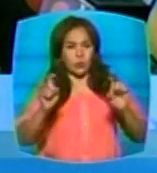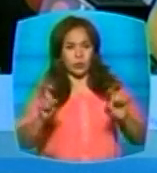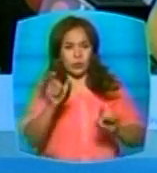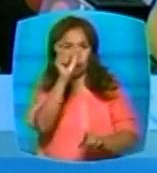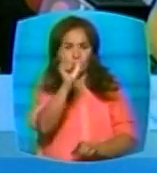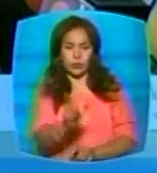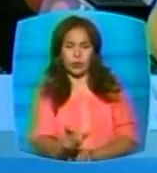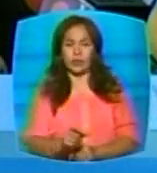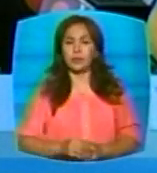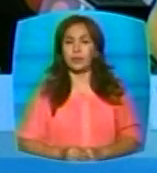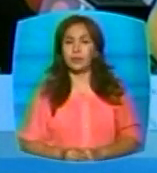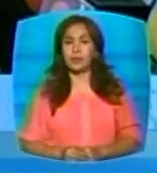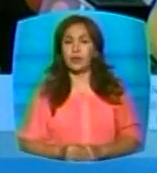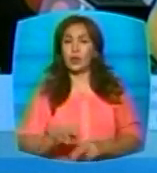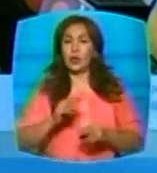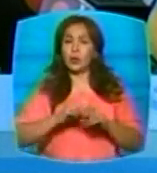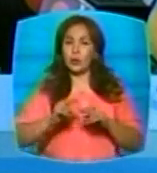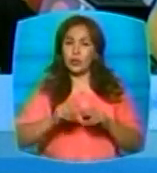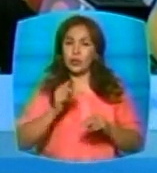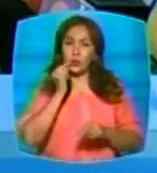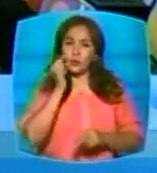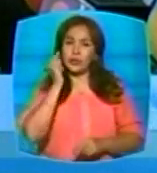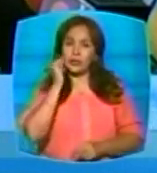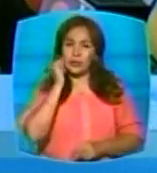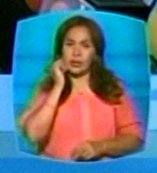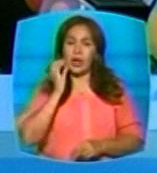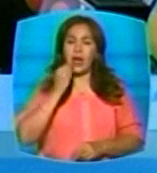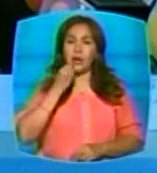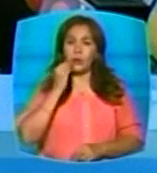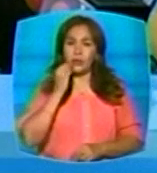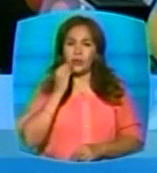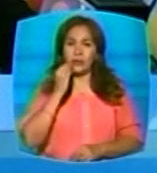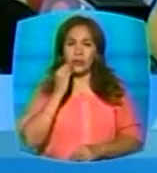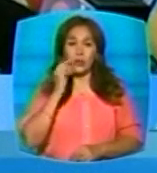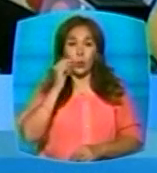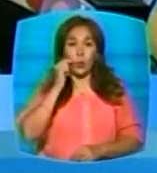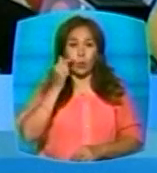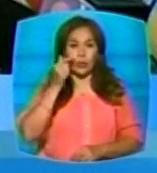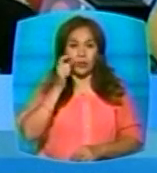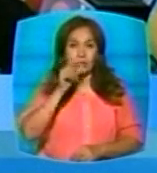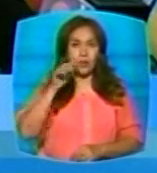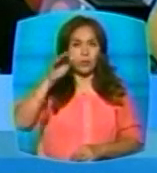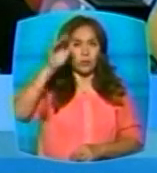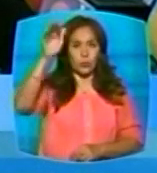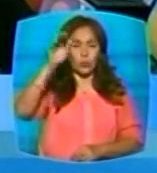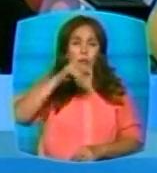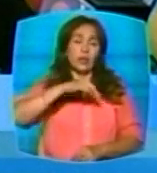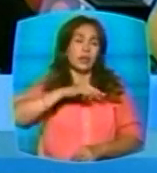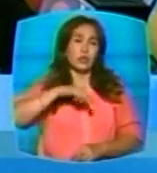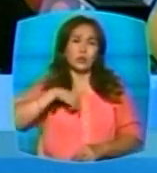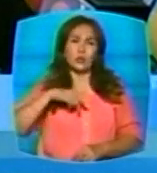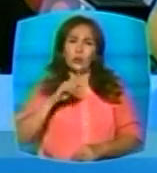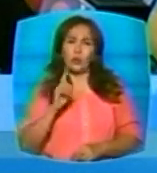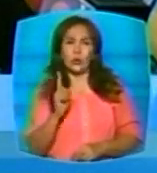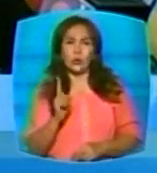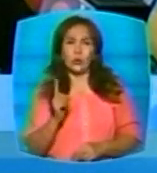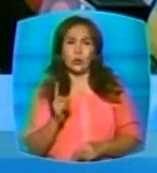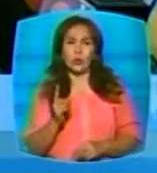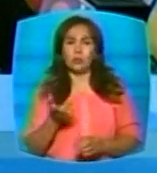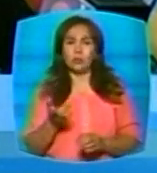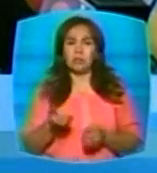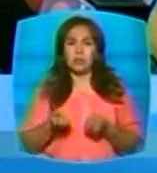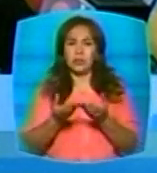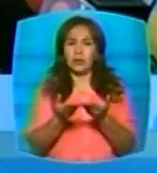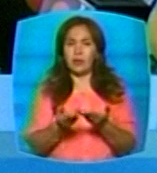del ciudadano. Los niños y las niñas, los adolescentes, son los hombres del futuro. Si nosotros no llevamos